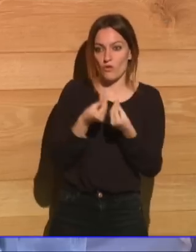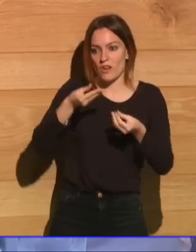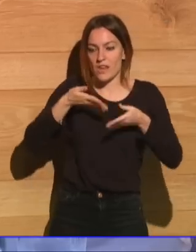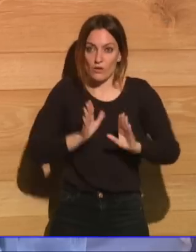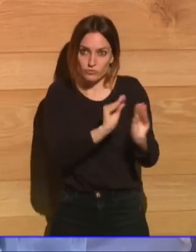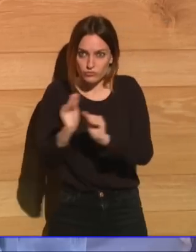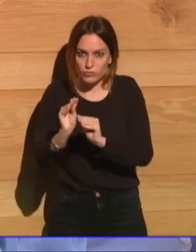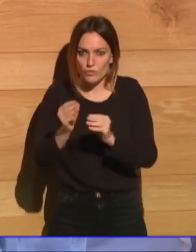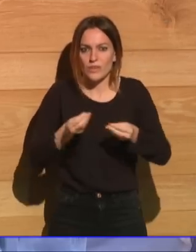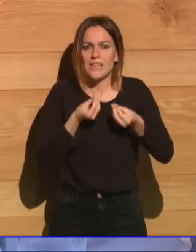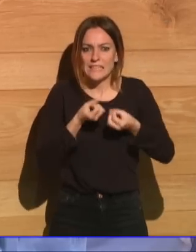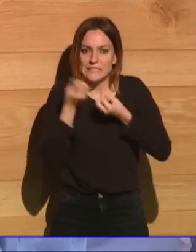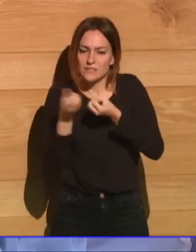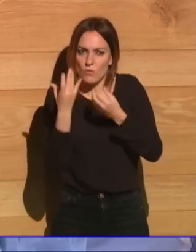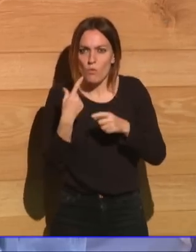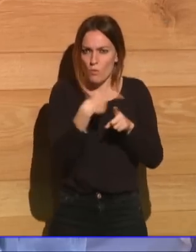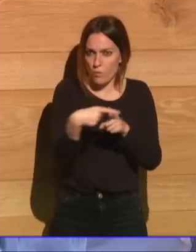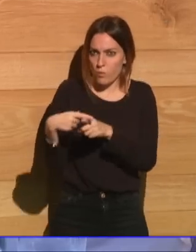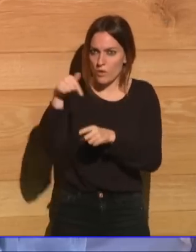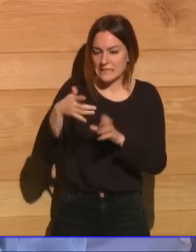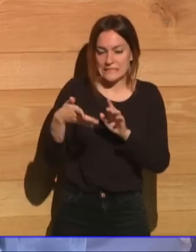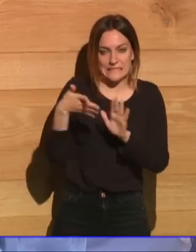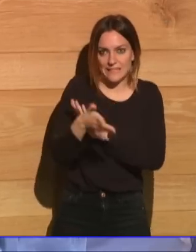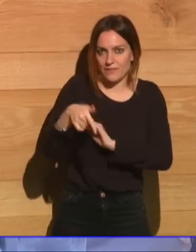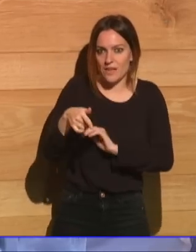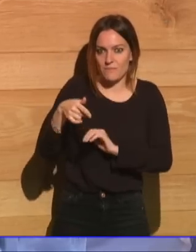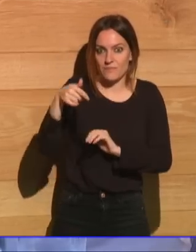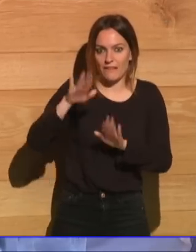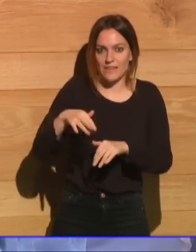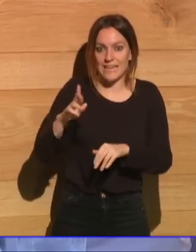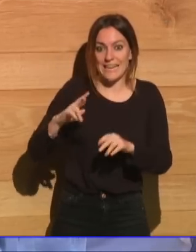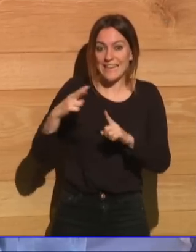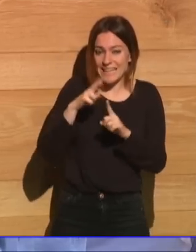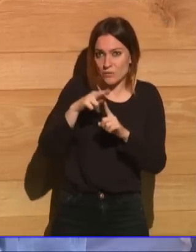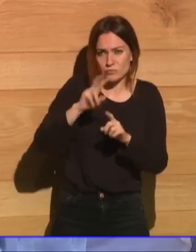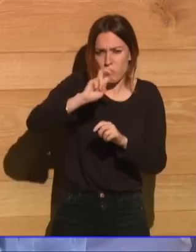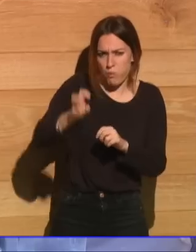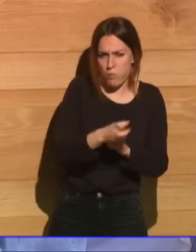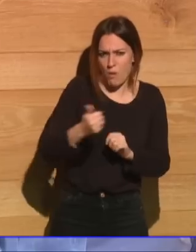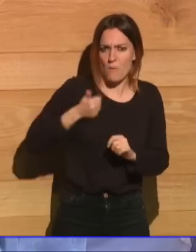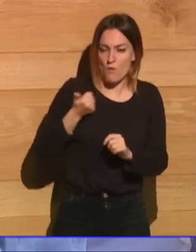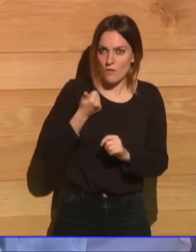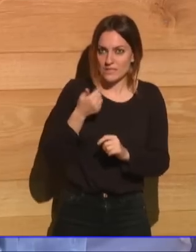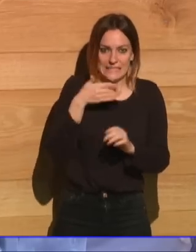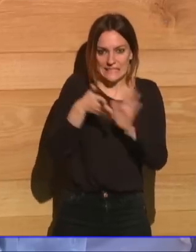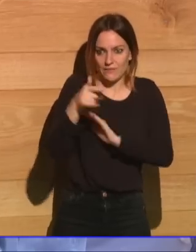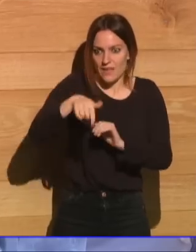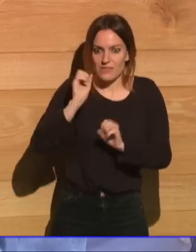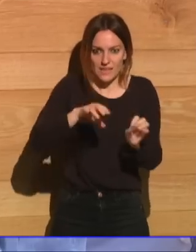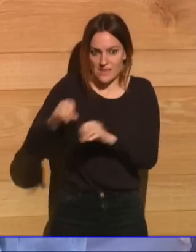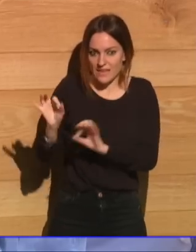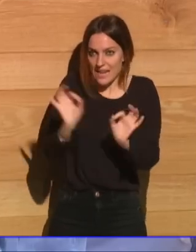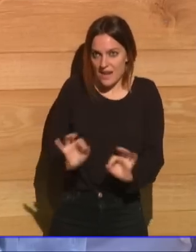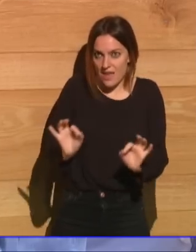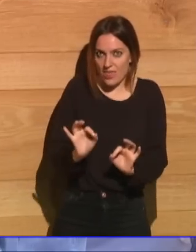Ujú. Aquí hay un tema de aprovechamiento de recursos Ole. muy importante. No se Aquí tira, no se aquí tira no se nada. tira nada No nunca. se tira nada, porque esto, a